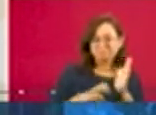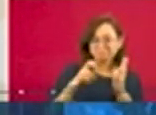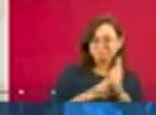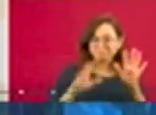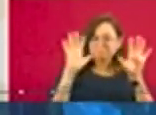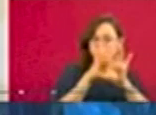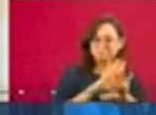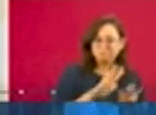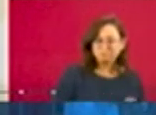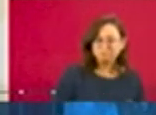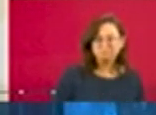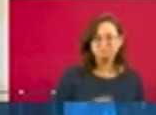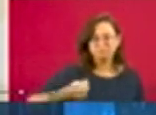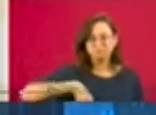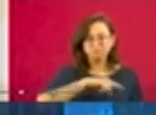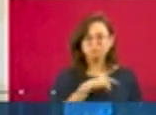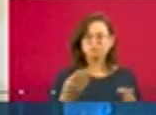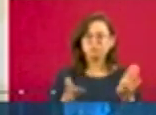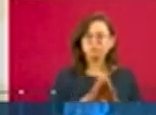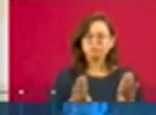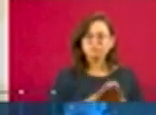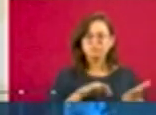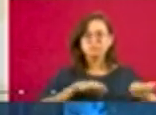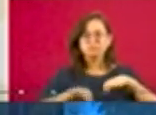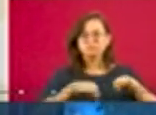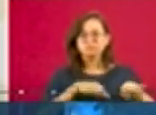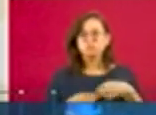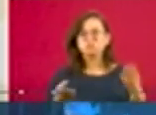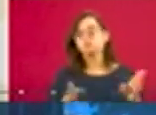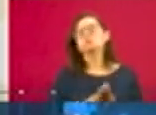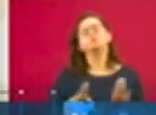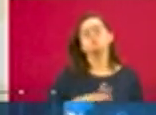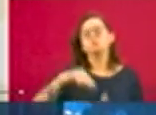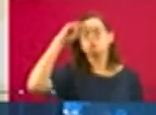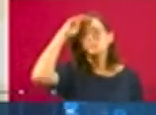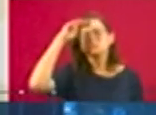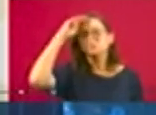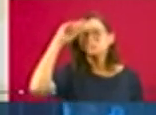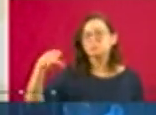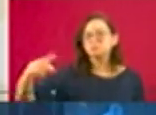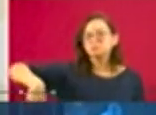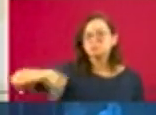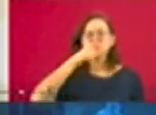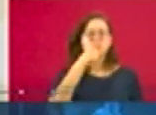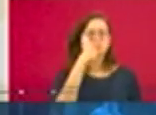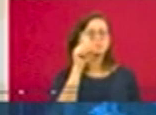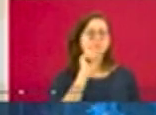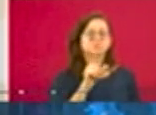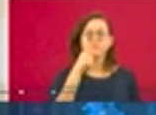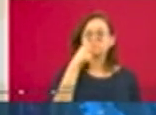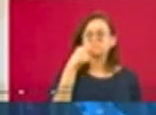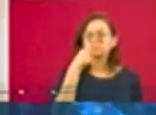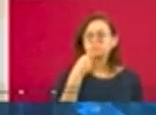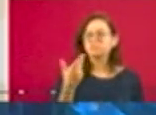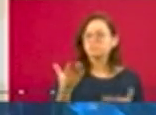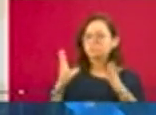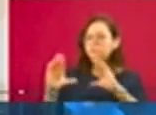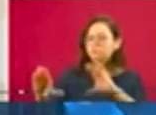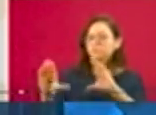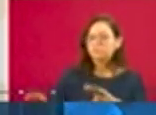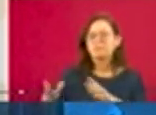que pudieron presentarse ayer fueron fundamentalmente técnicos. Es la primera vez que se lanza